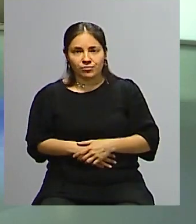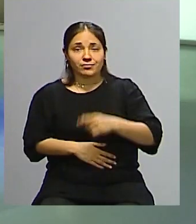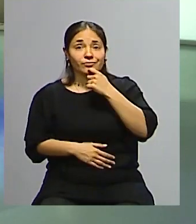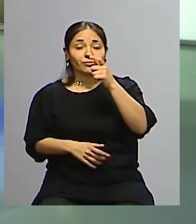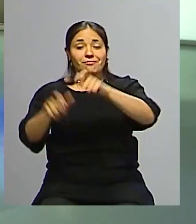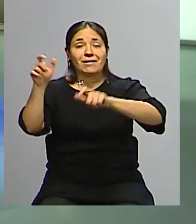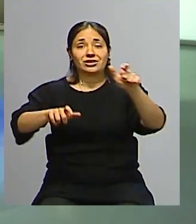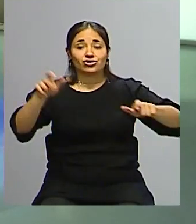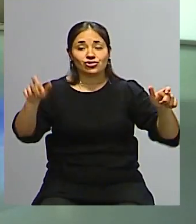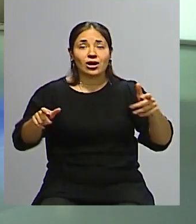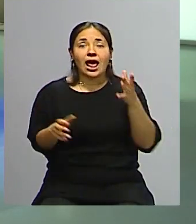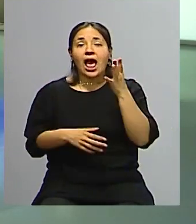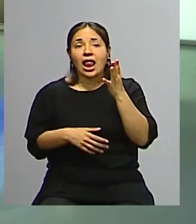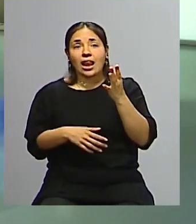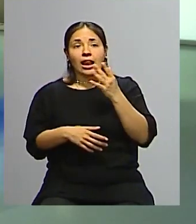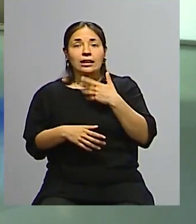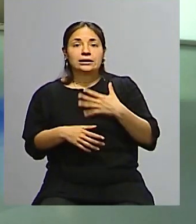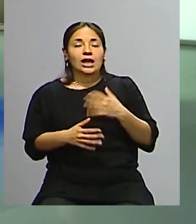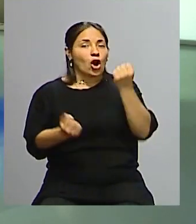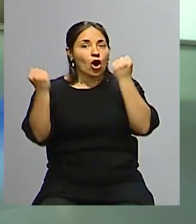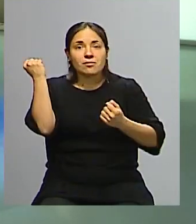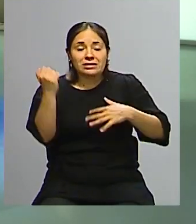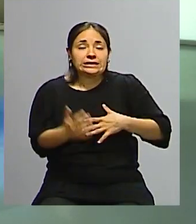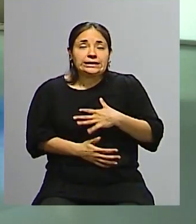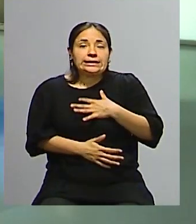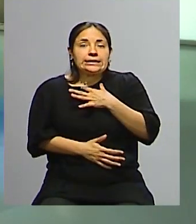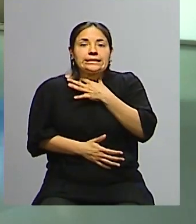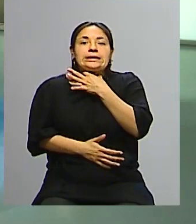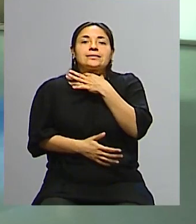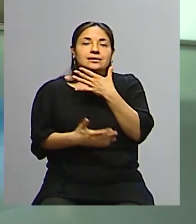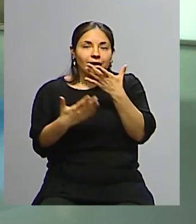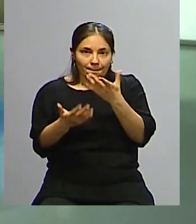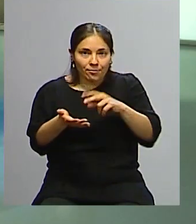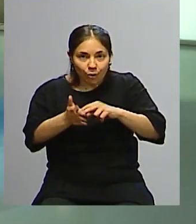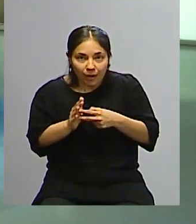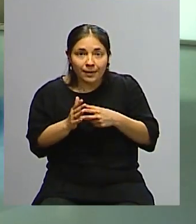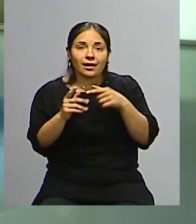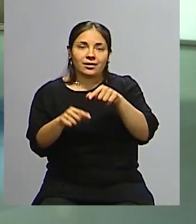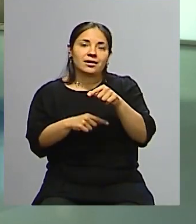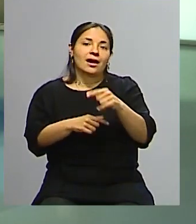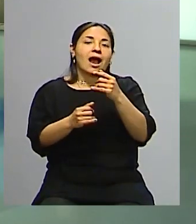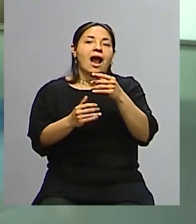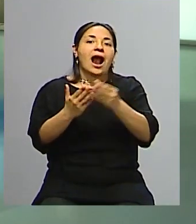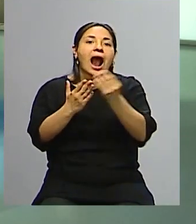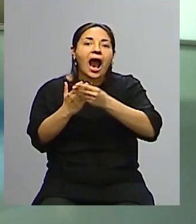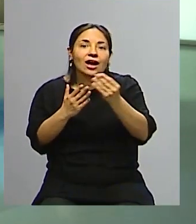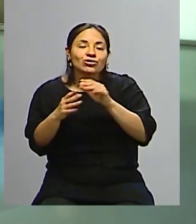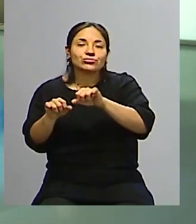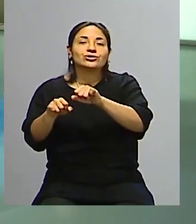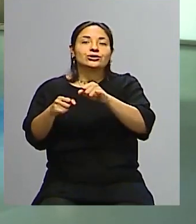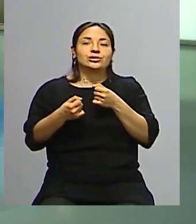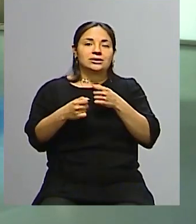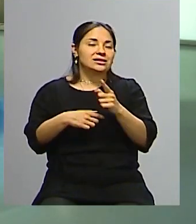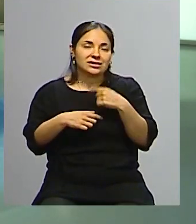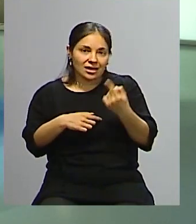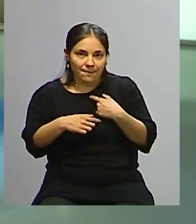empieza a tener una cuestión de ahogo económico va achicando gastos. Y generalmente los impuestos son los primeros que se dejan de pagar. Digo, no los